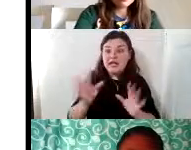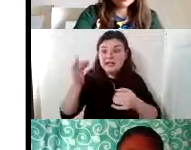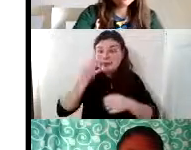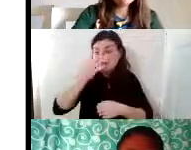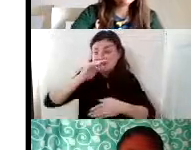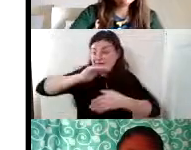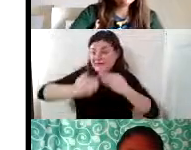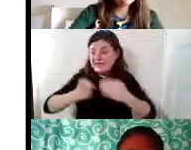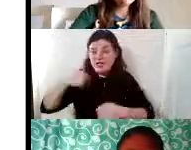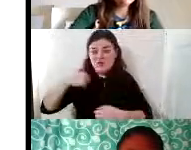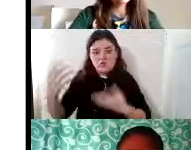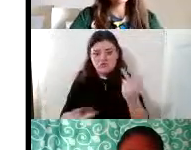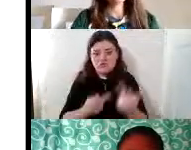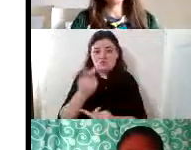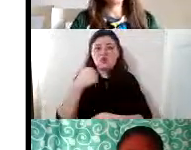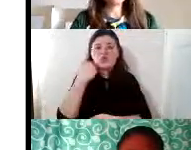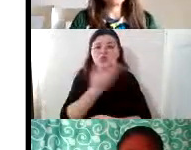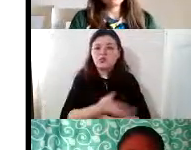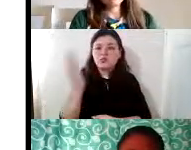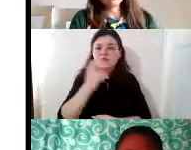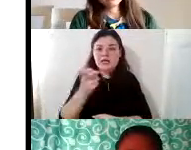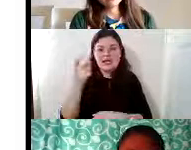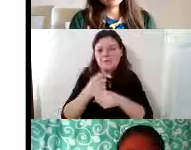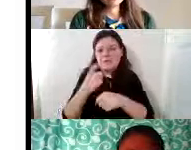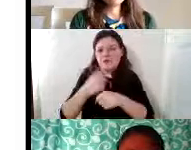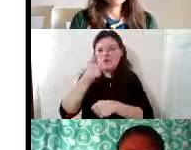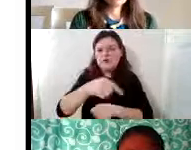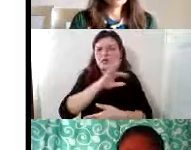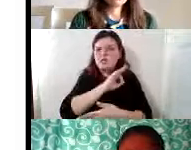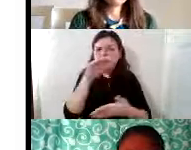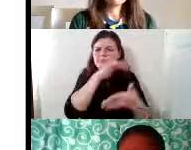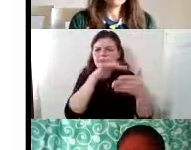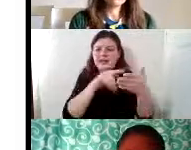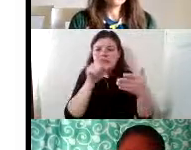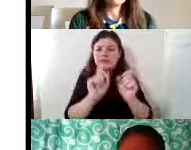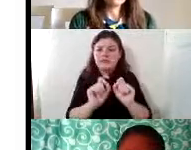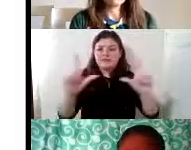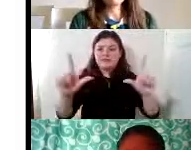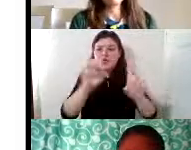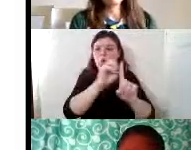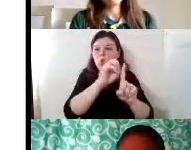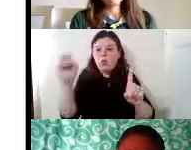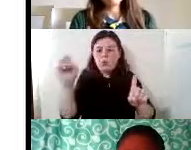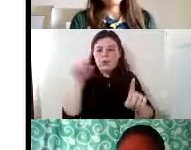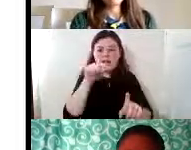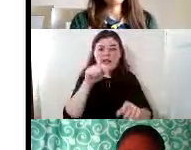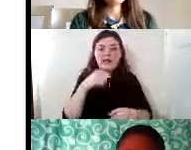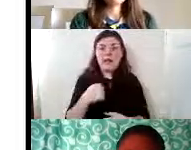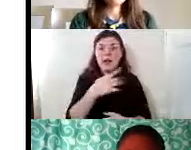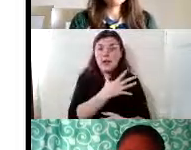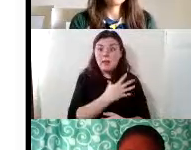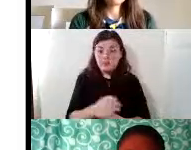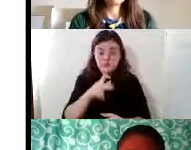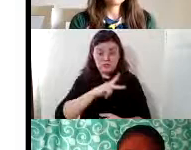gustaría preguntarles, primero darles el espacio para que lean esta frase que tenemos aquí, a mis hijos para